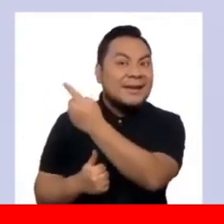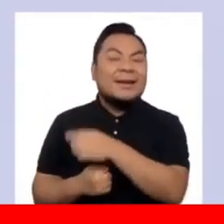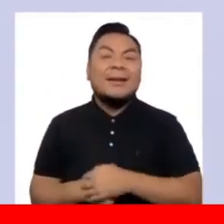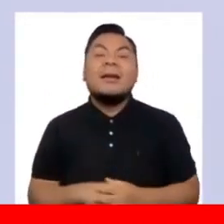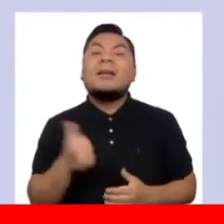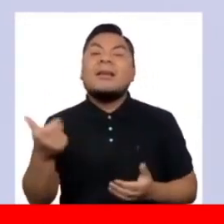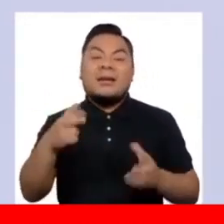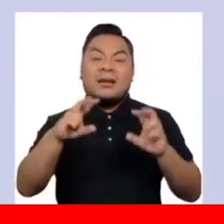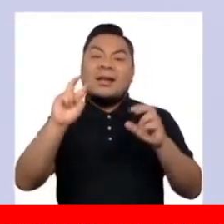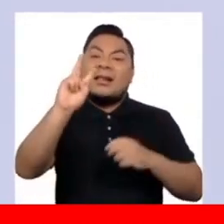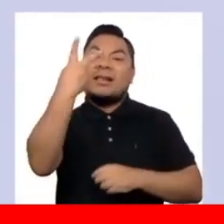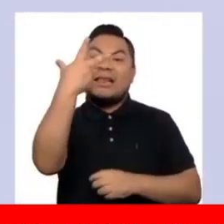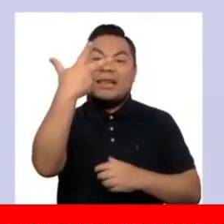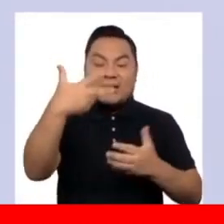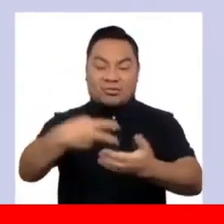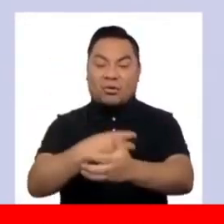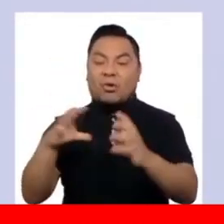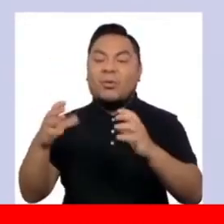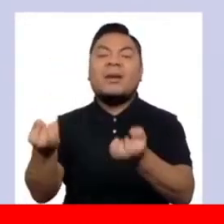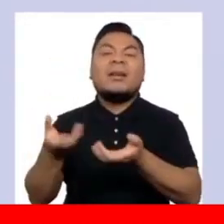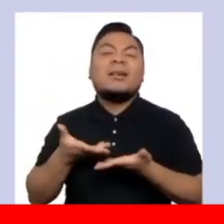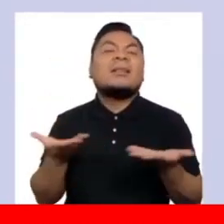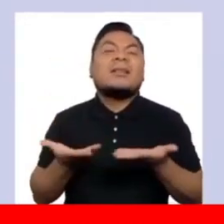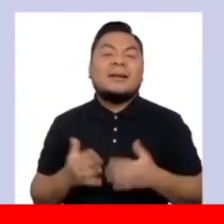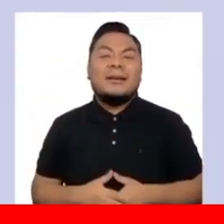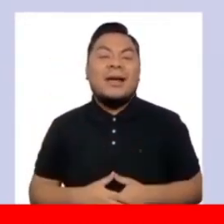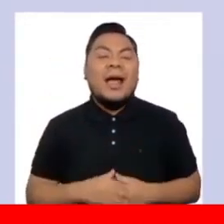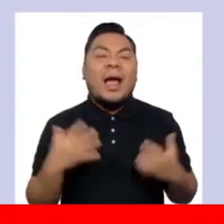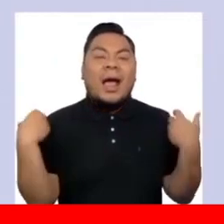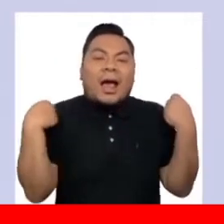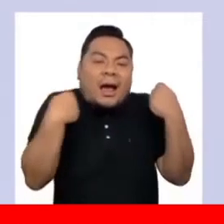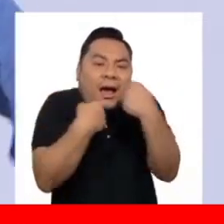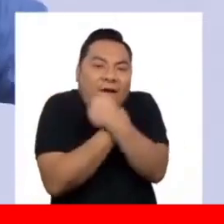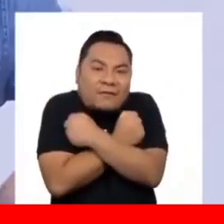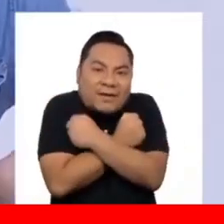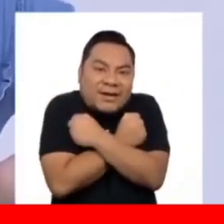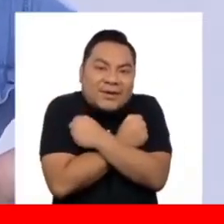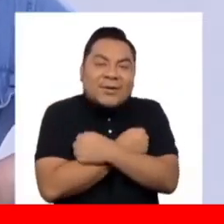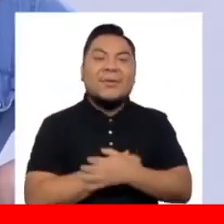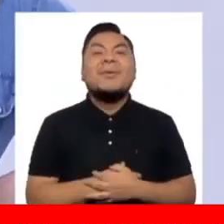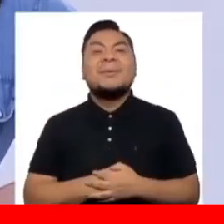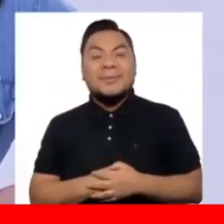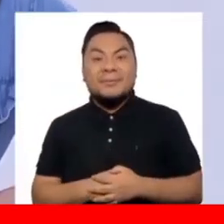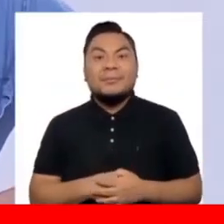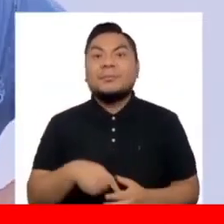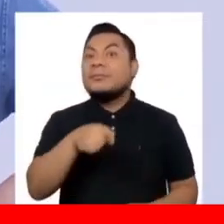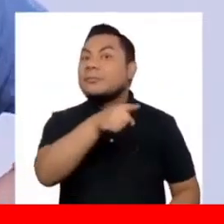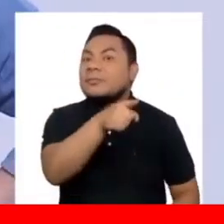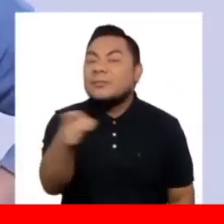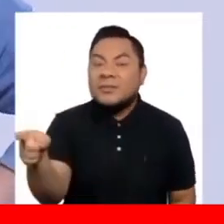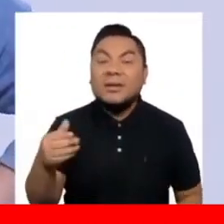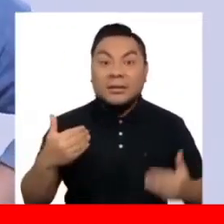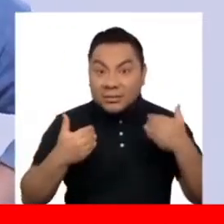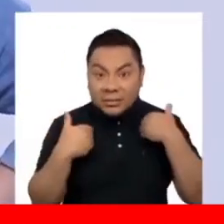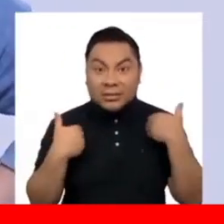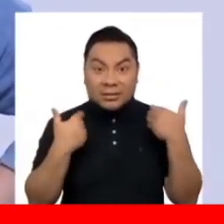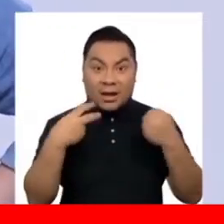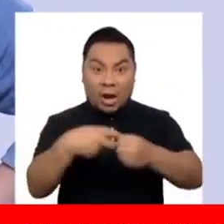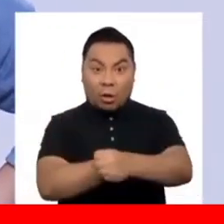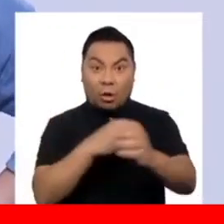da la tercera oveja? Abrigo. ¿Alguno de ustedes tiene una